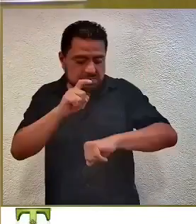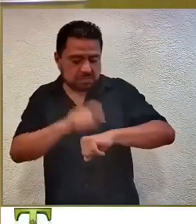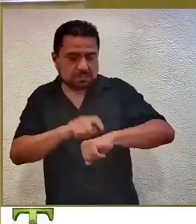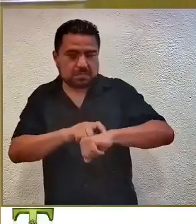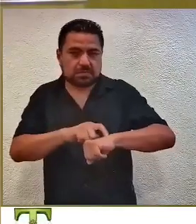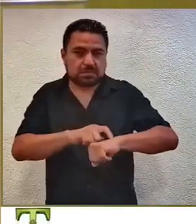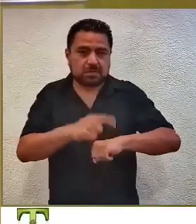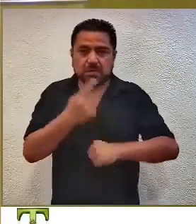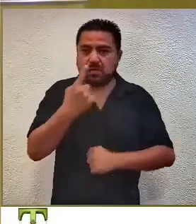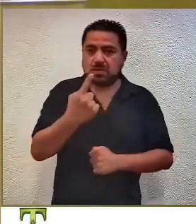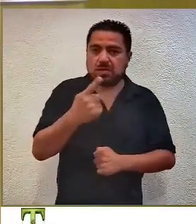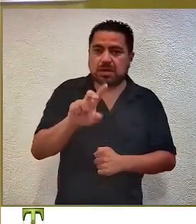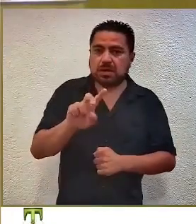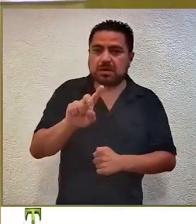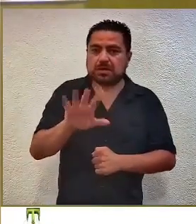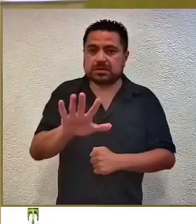las